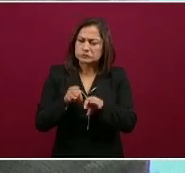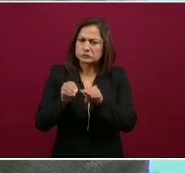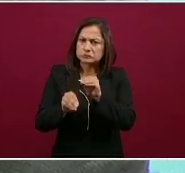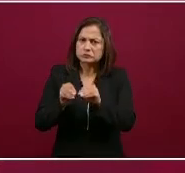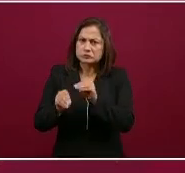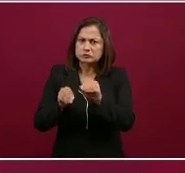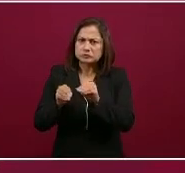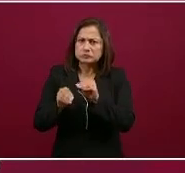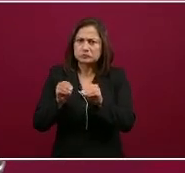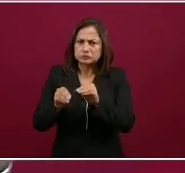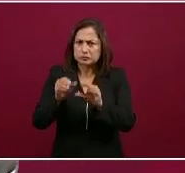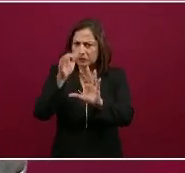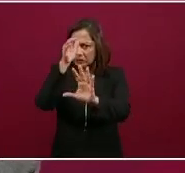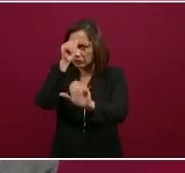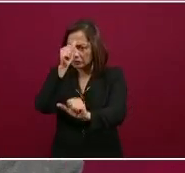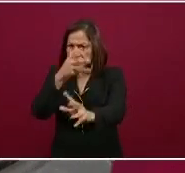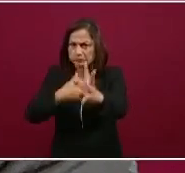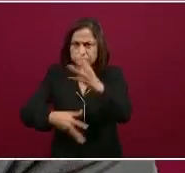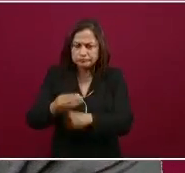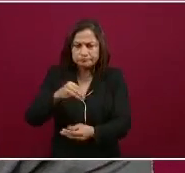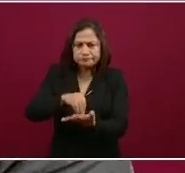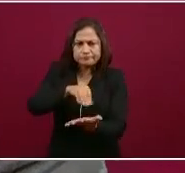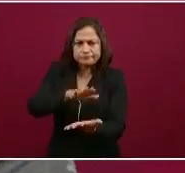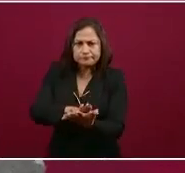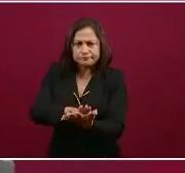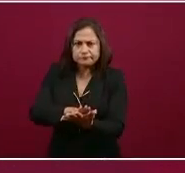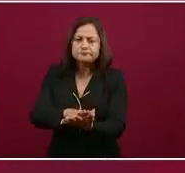el tratado comercial